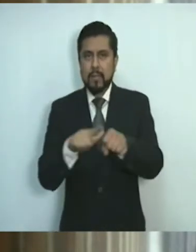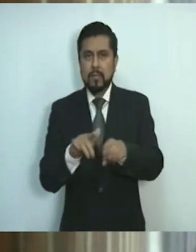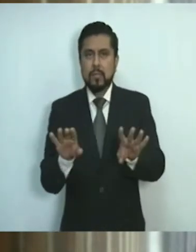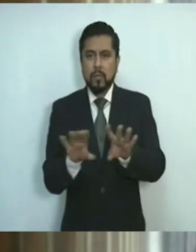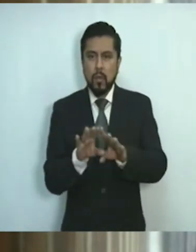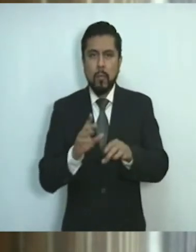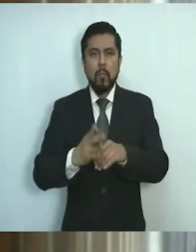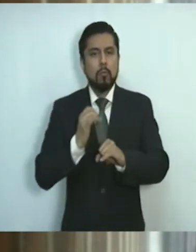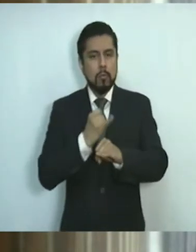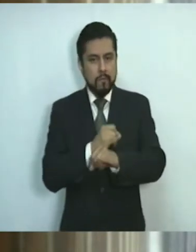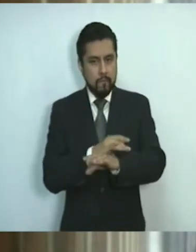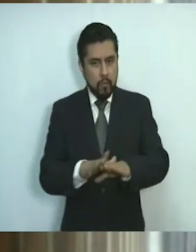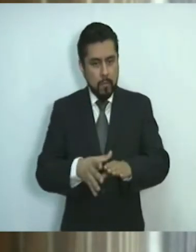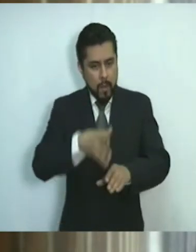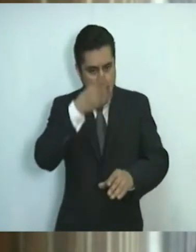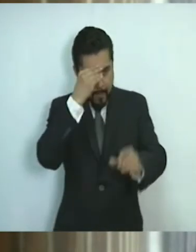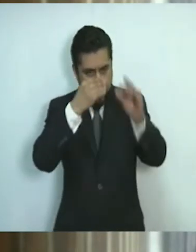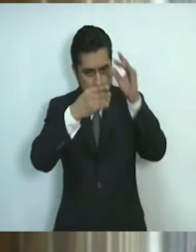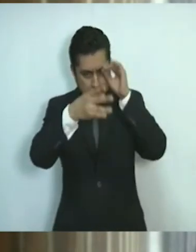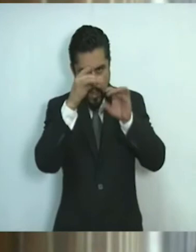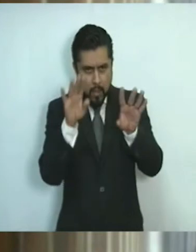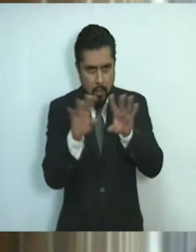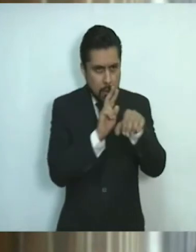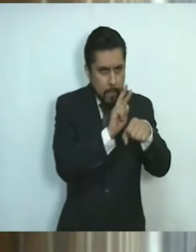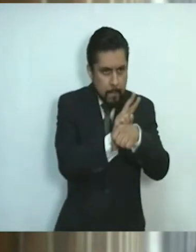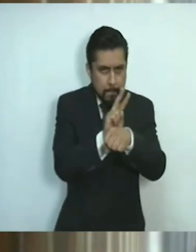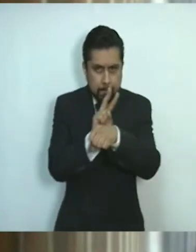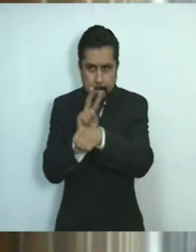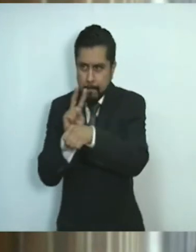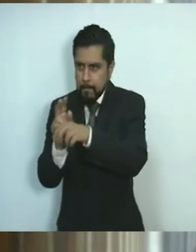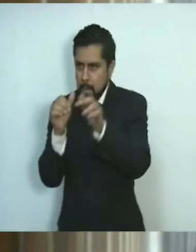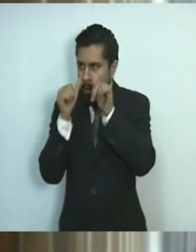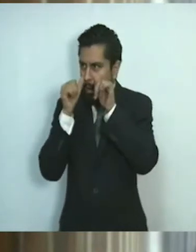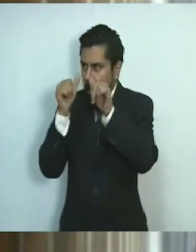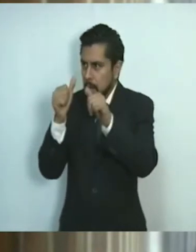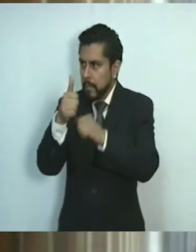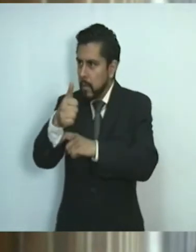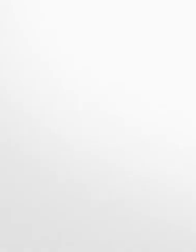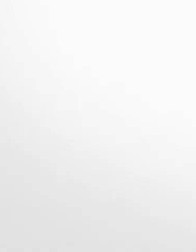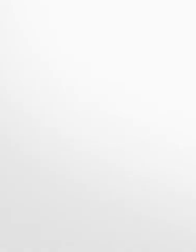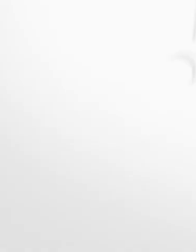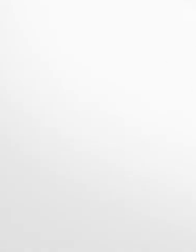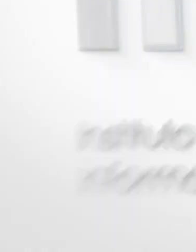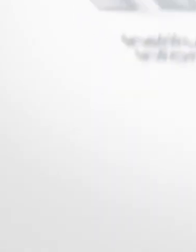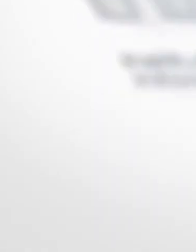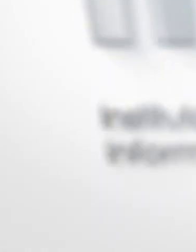está muy informada y que es vigilante del desempeño de sus autoridades